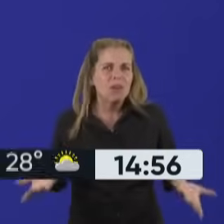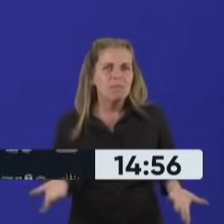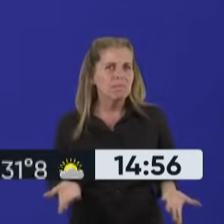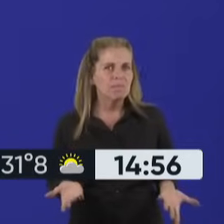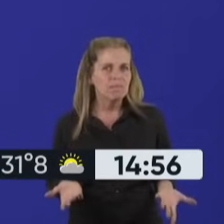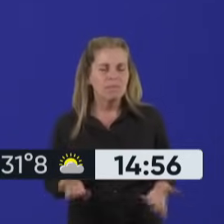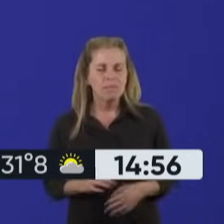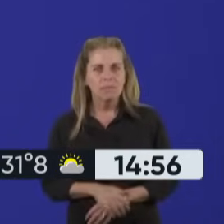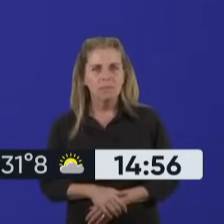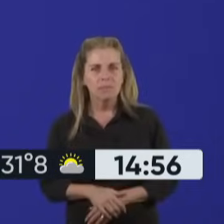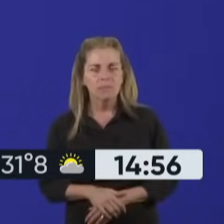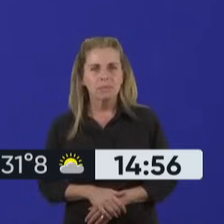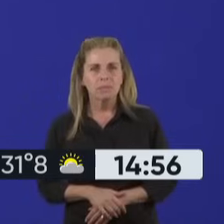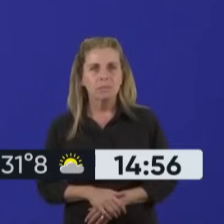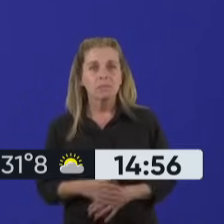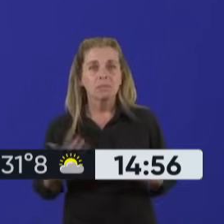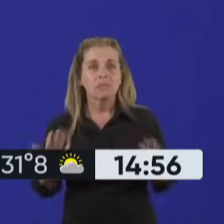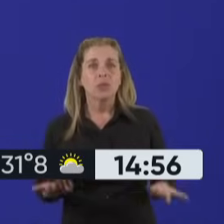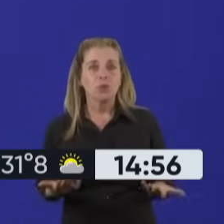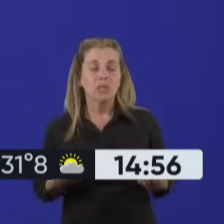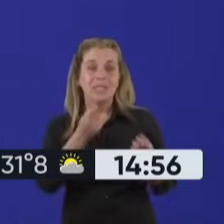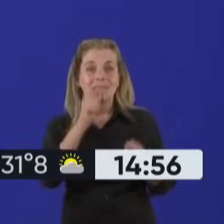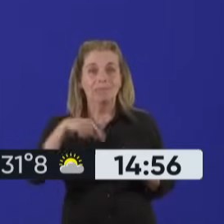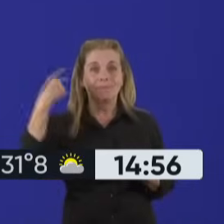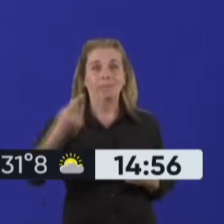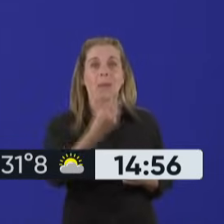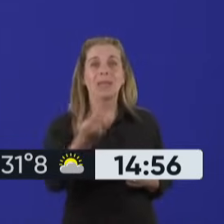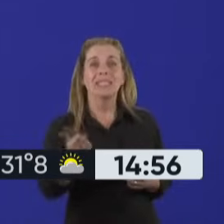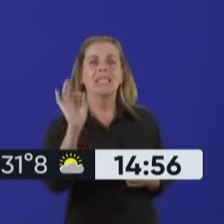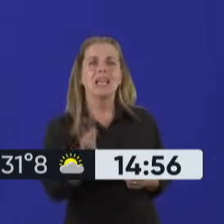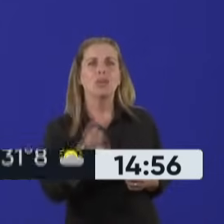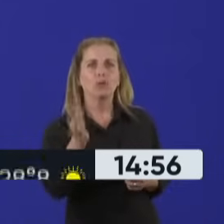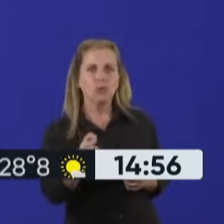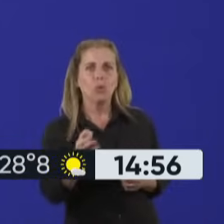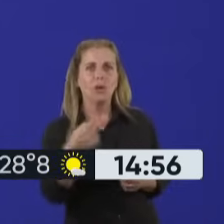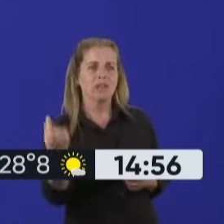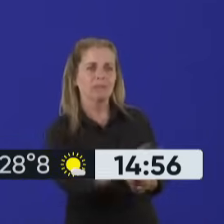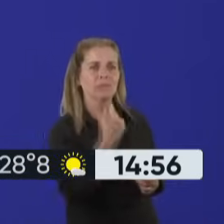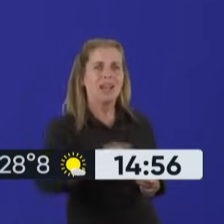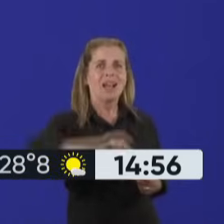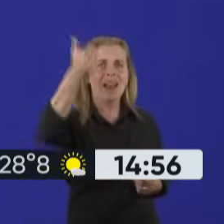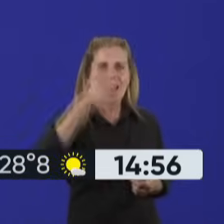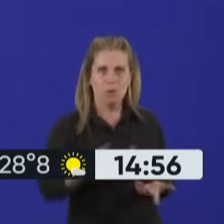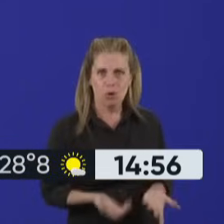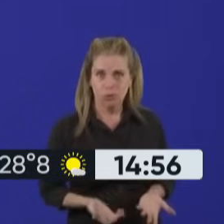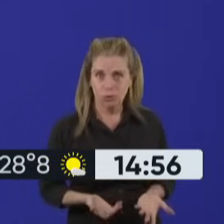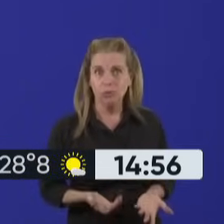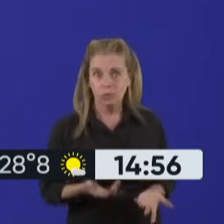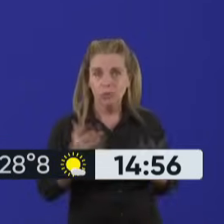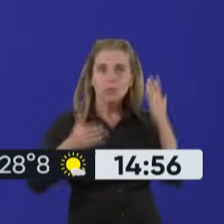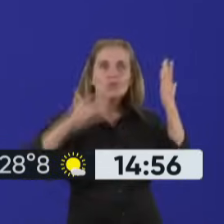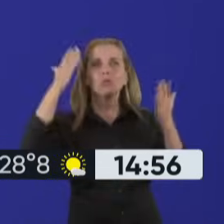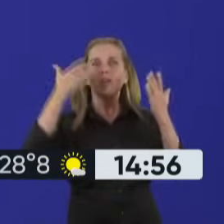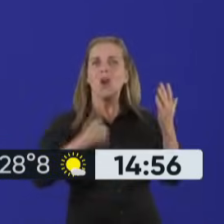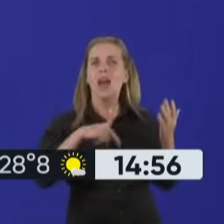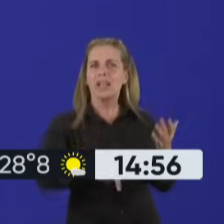Por lo tanto, si el 26 de octubre pintamos a la Argentina de violeta, el sueño argentino va a